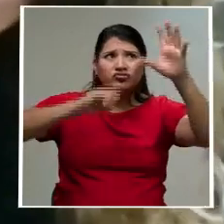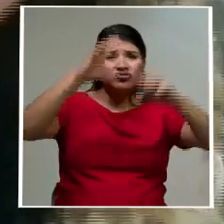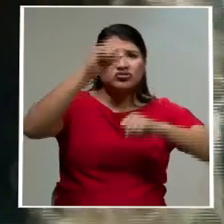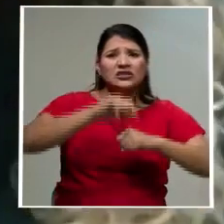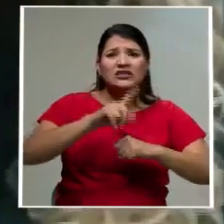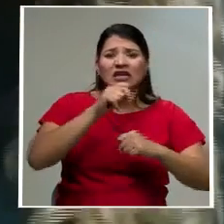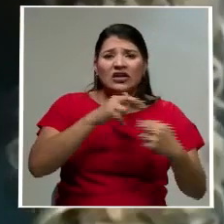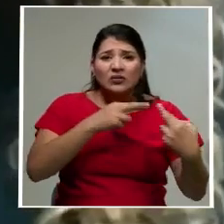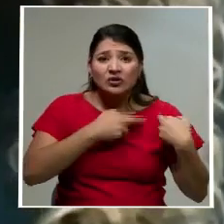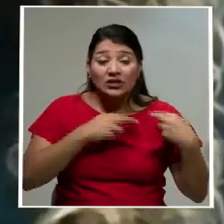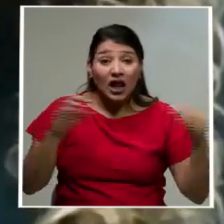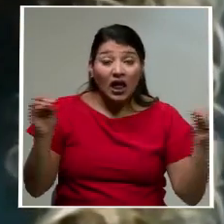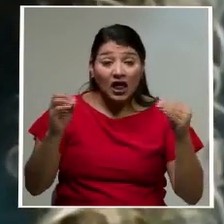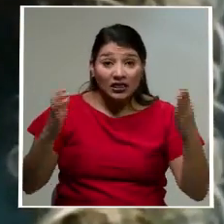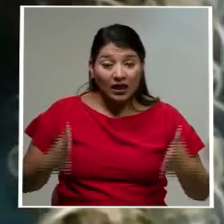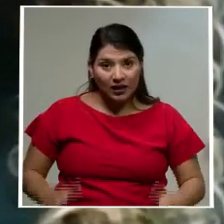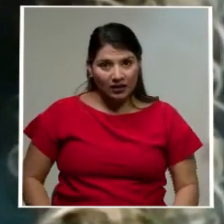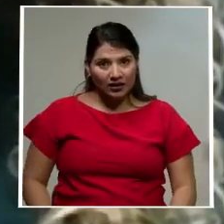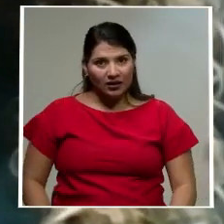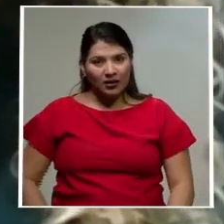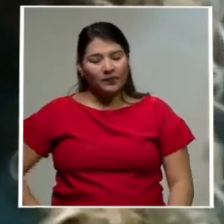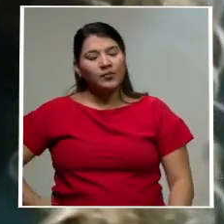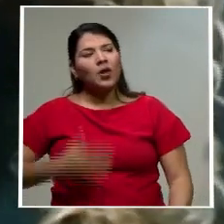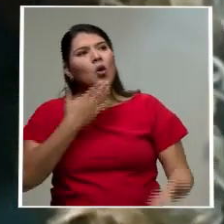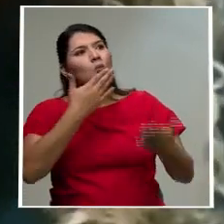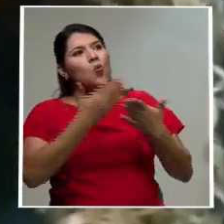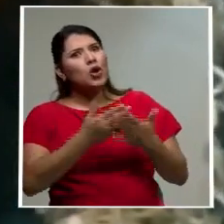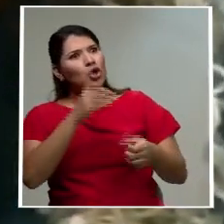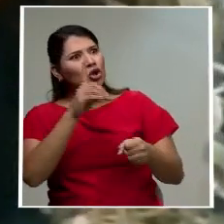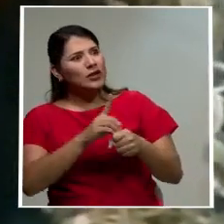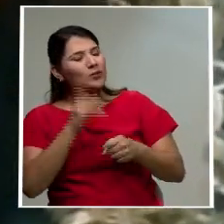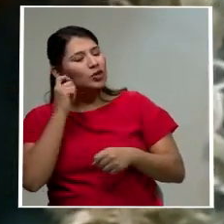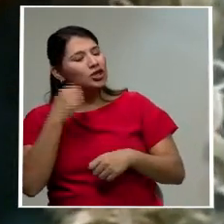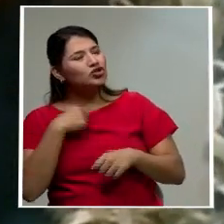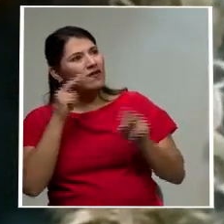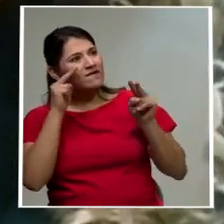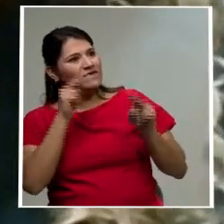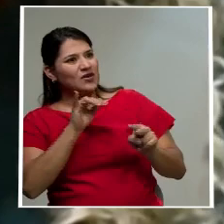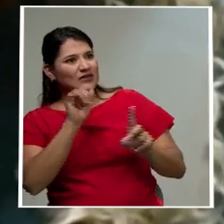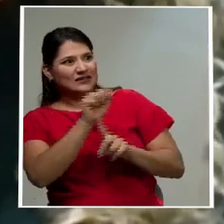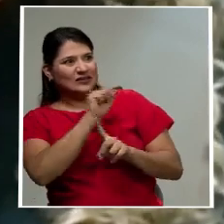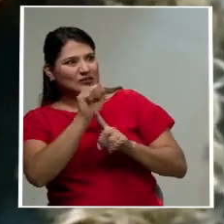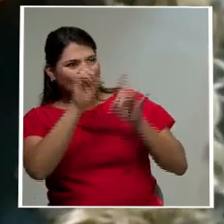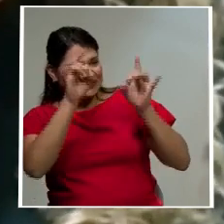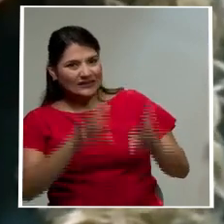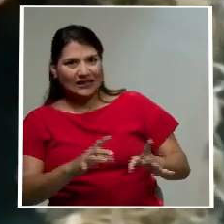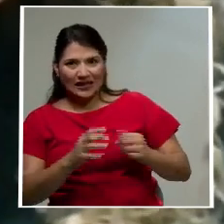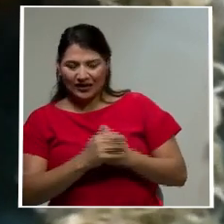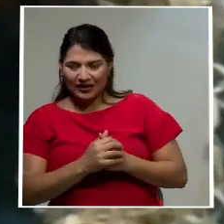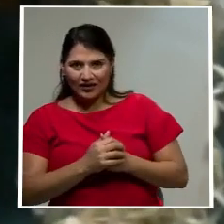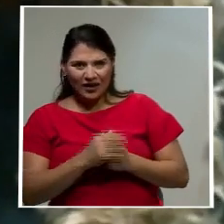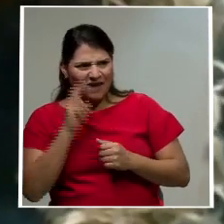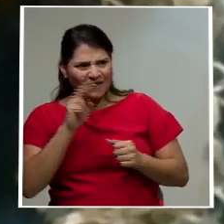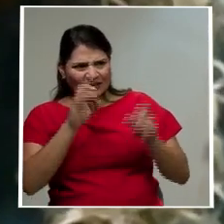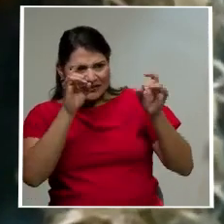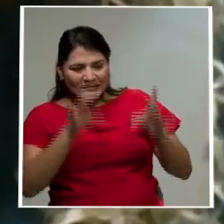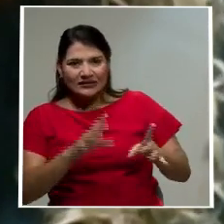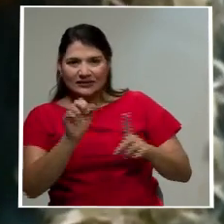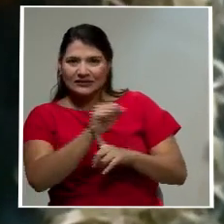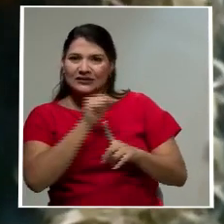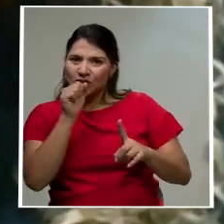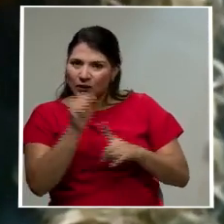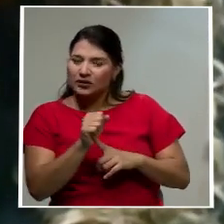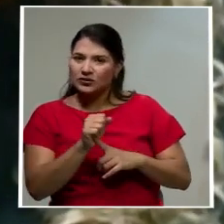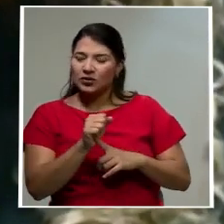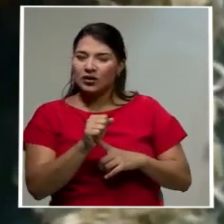suceder. Justamente, diputada, uno ve semejante descalabro, porque no hay otro término, semejante descalabro. Hay